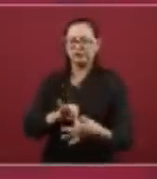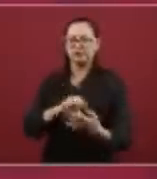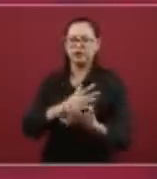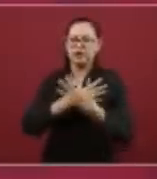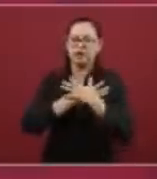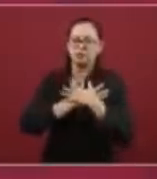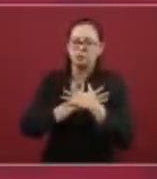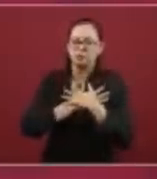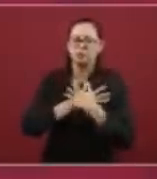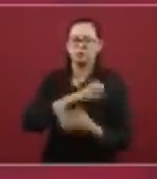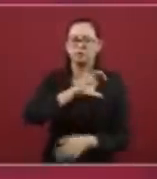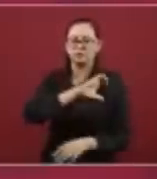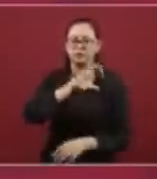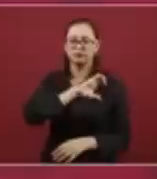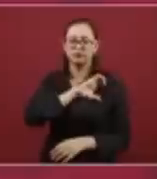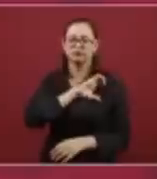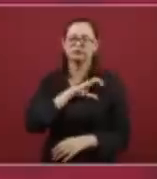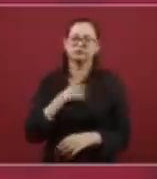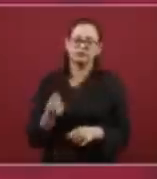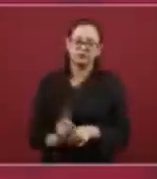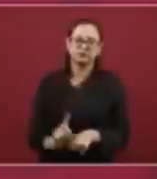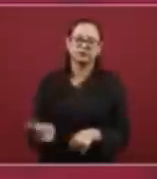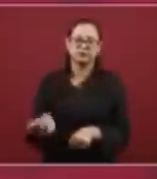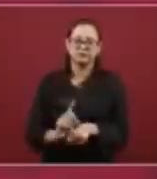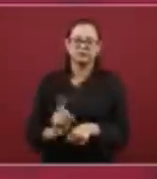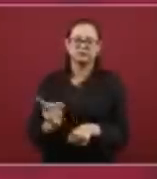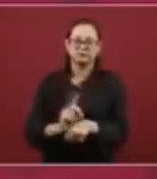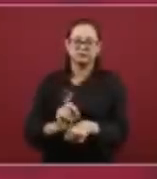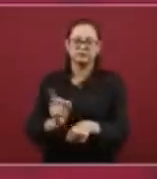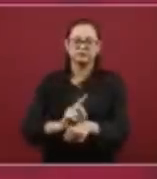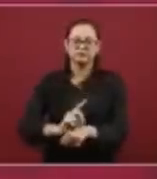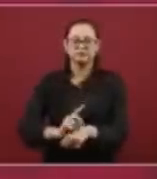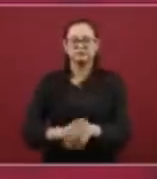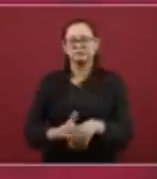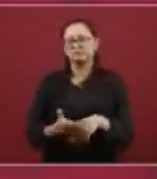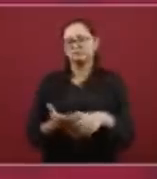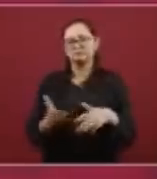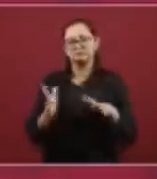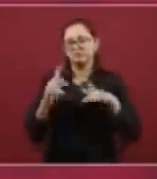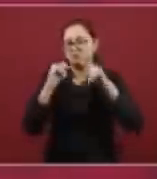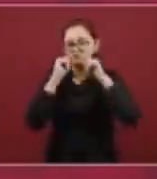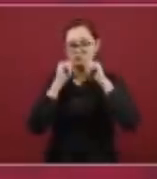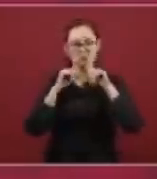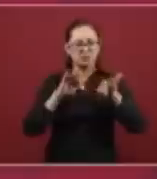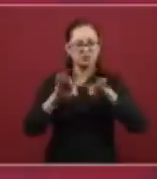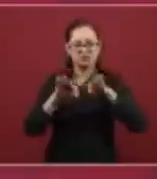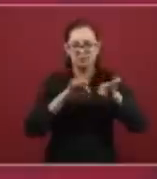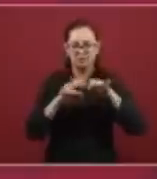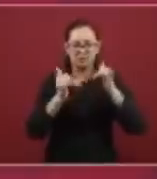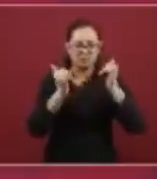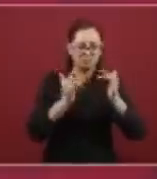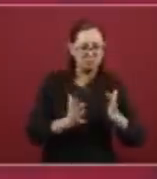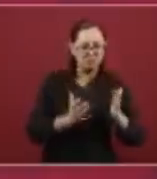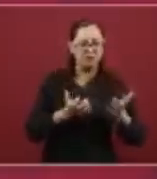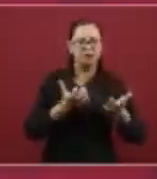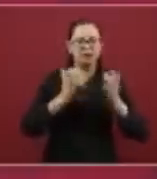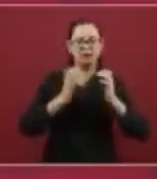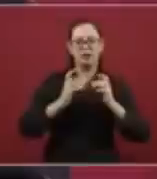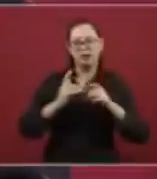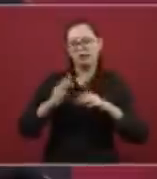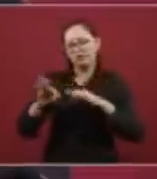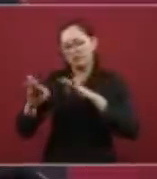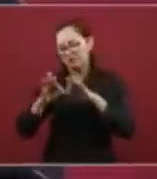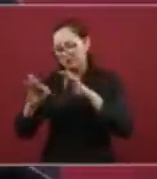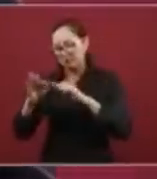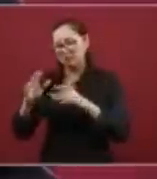lo que uno hace todos los días, ya sea trabajo físico o trabajo intelectual.